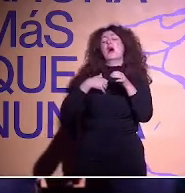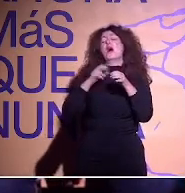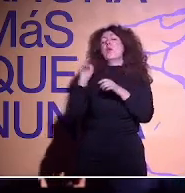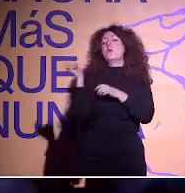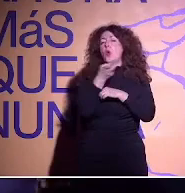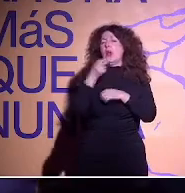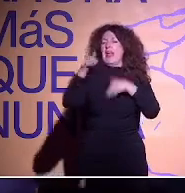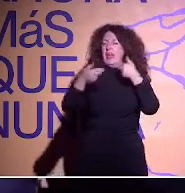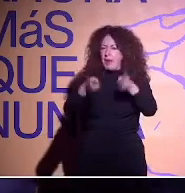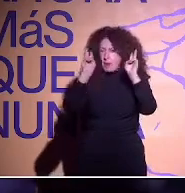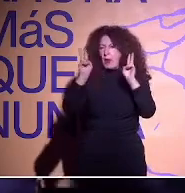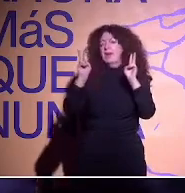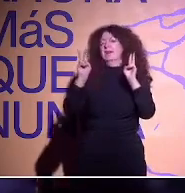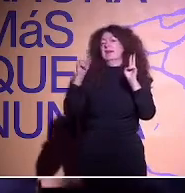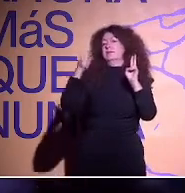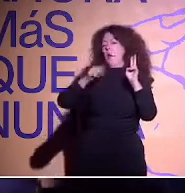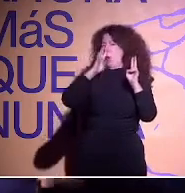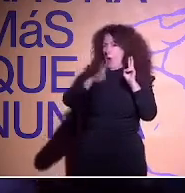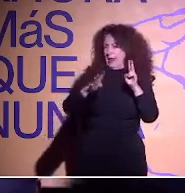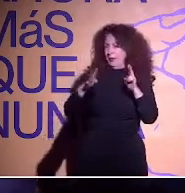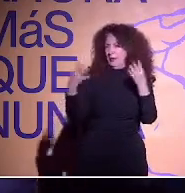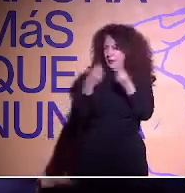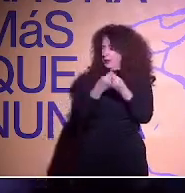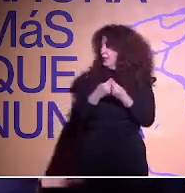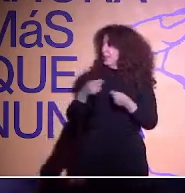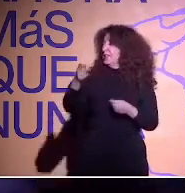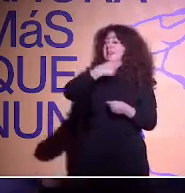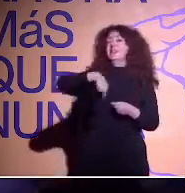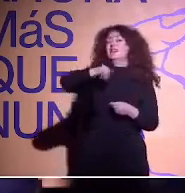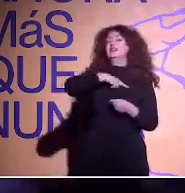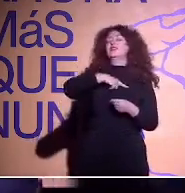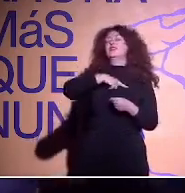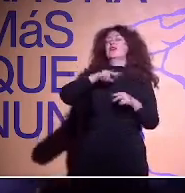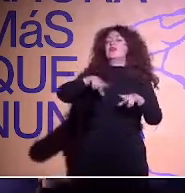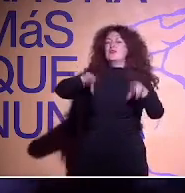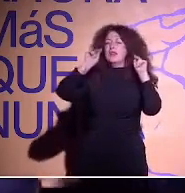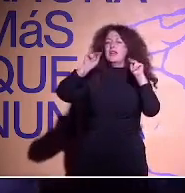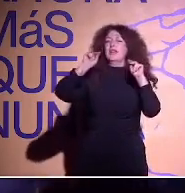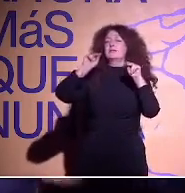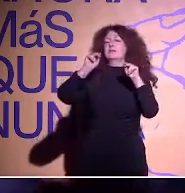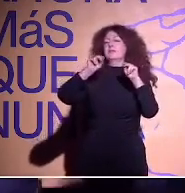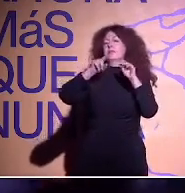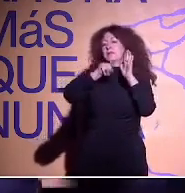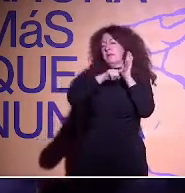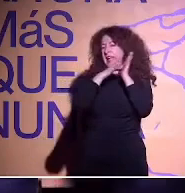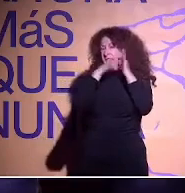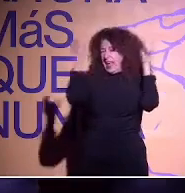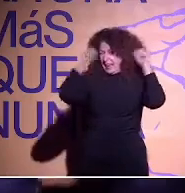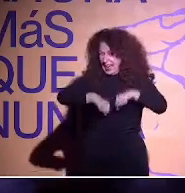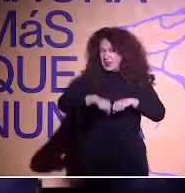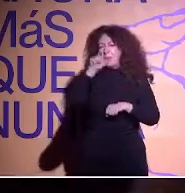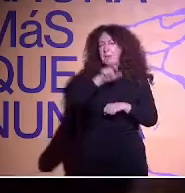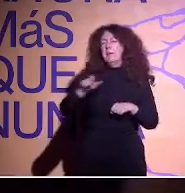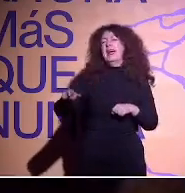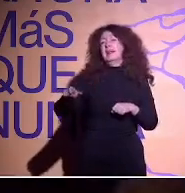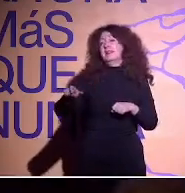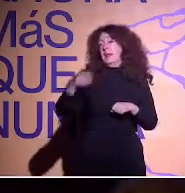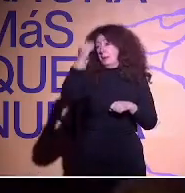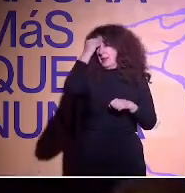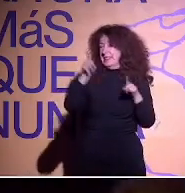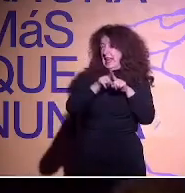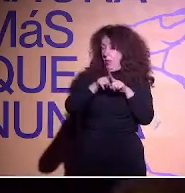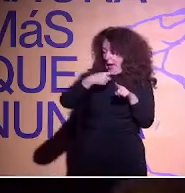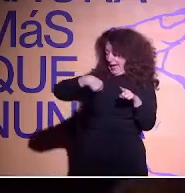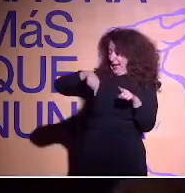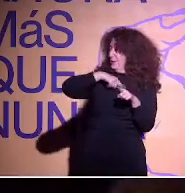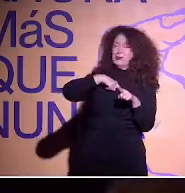compañeras y compañeros rompimos la cláusula de exclusión histórica que decía que la gente que piensa como nosotras no